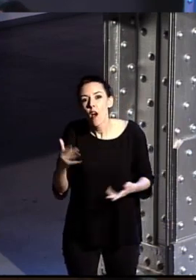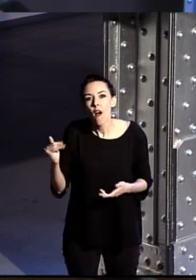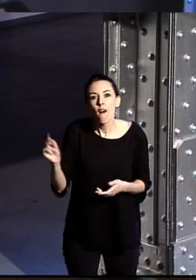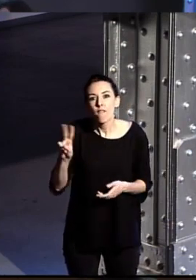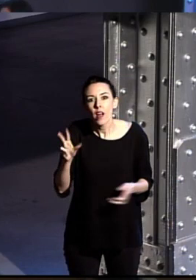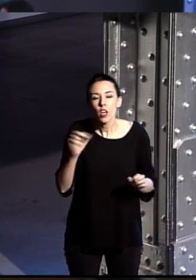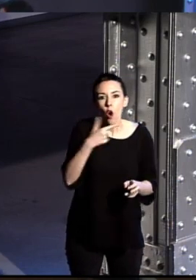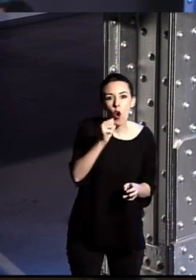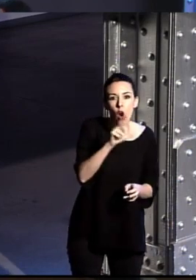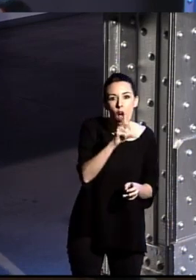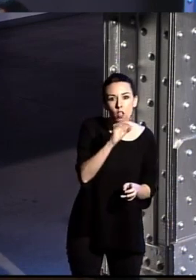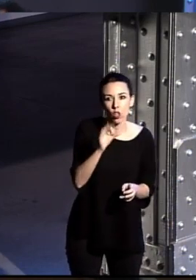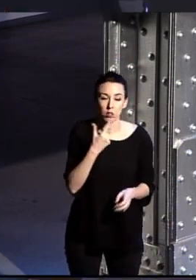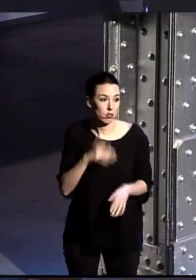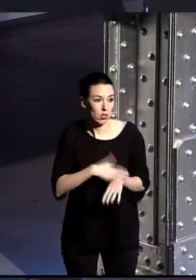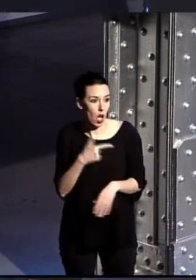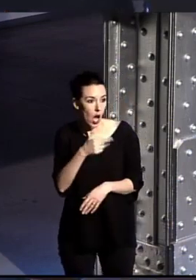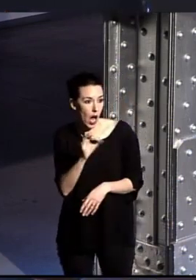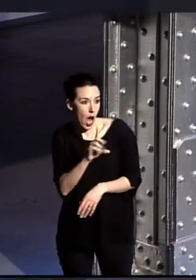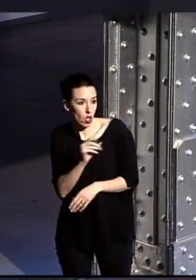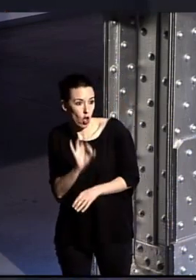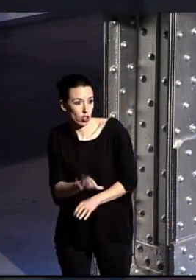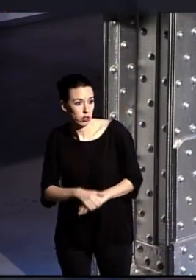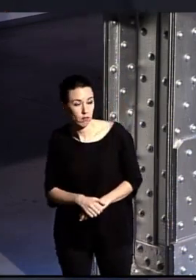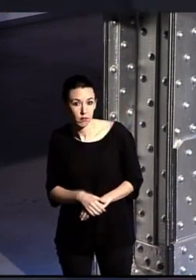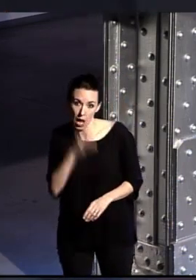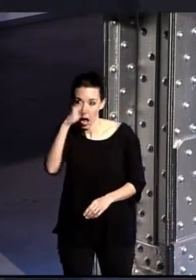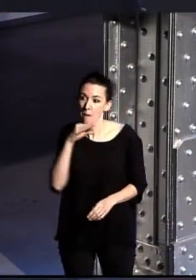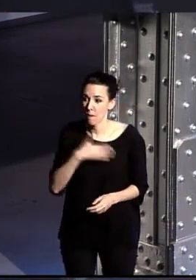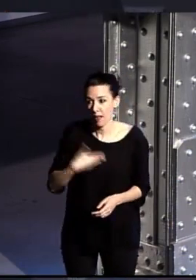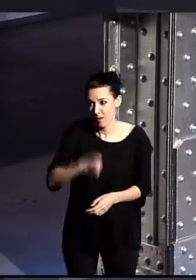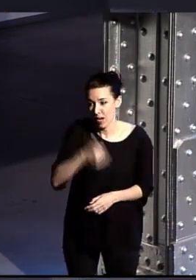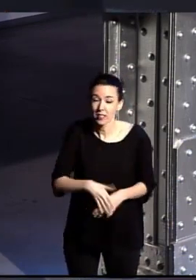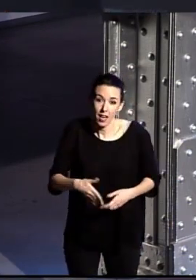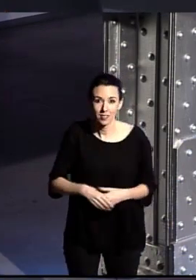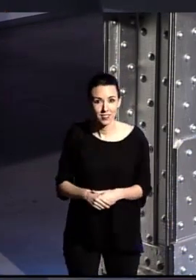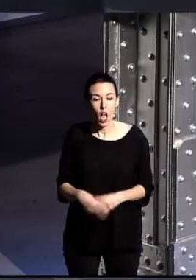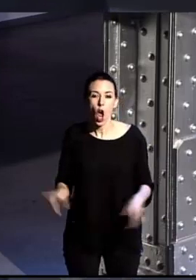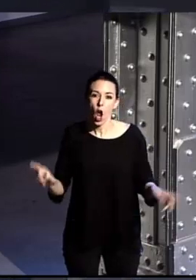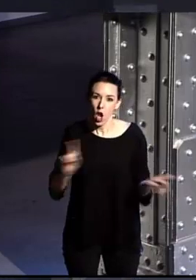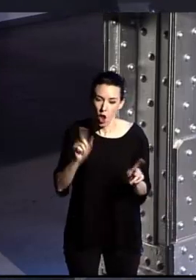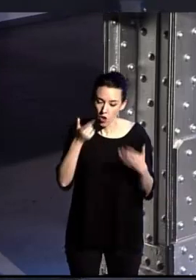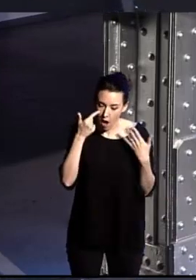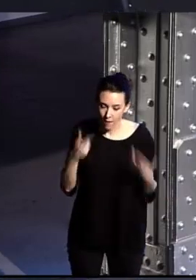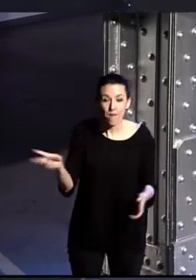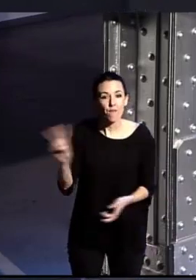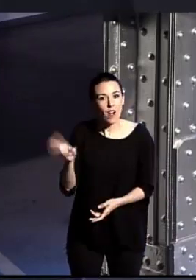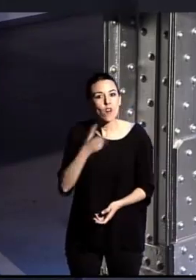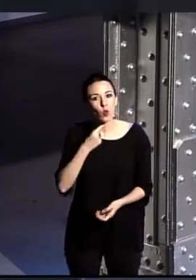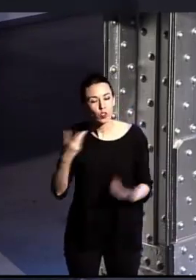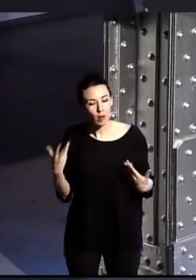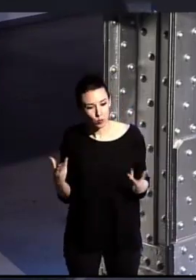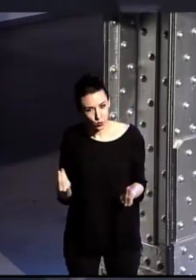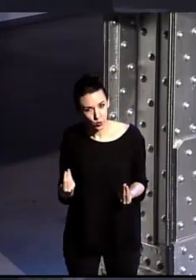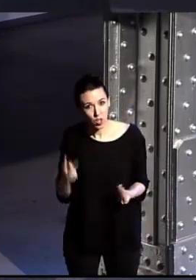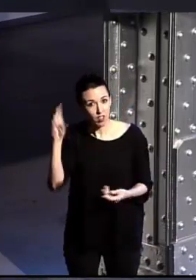a Verne o a Galdós? A Galdós. Ahí está. A papá. Hola. A papá. No, a ver, a mí me gusta mucho Verne.